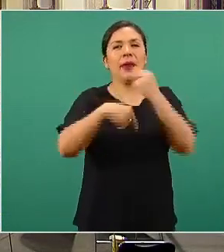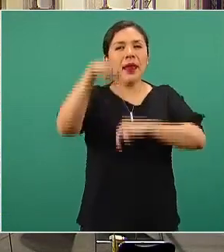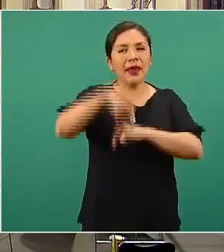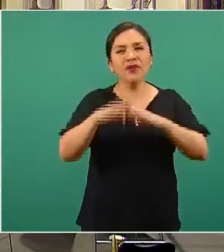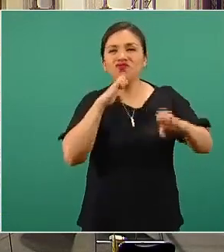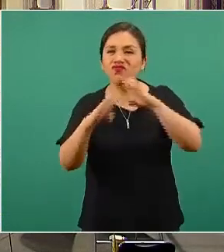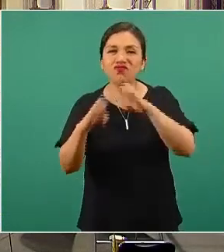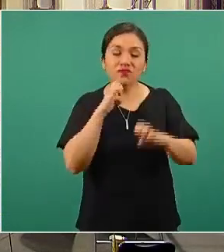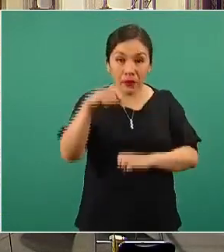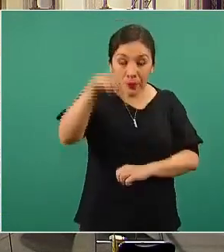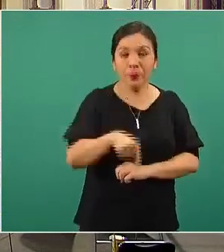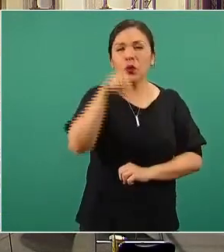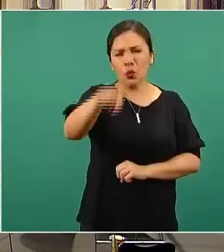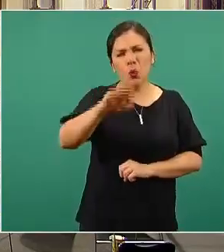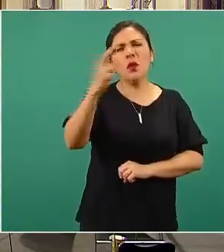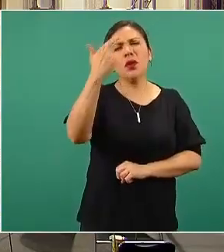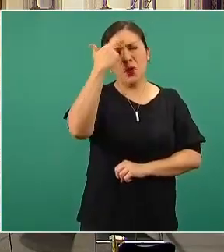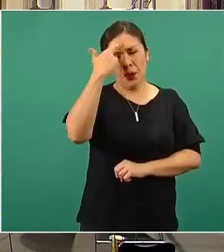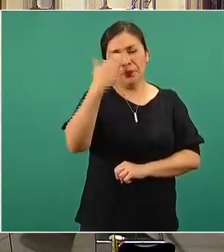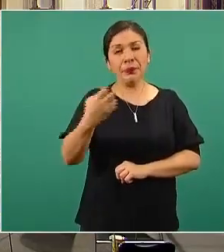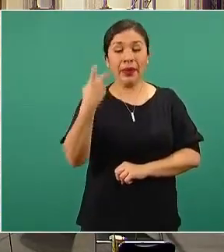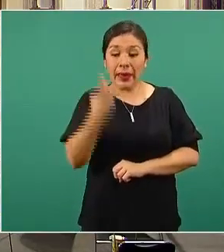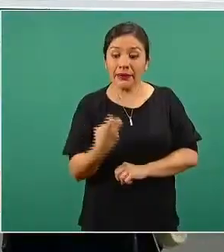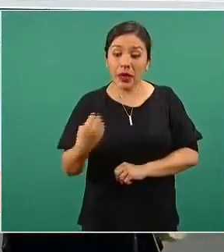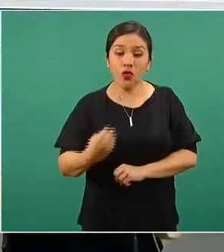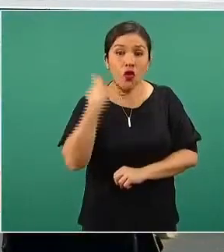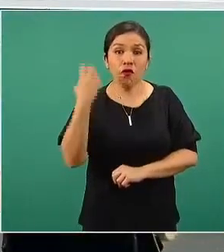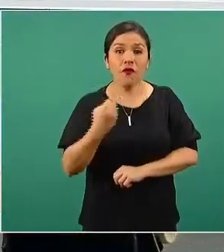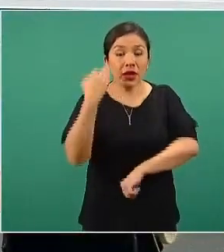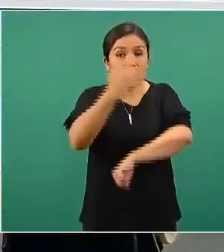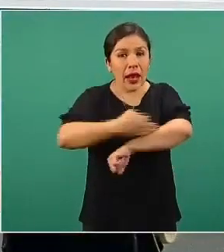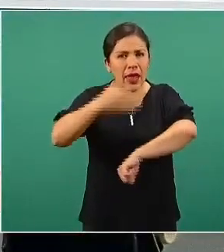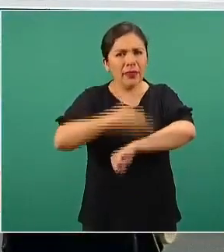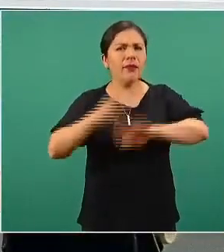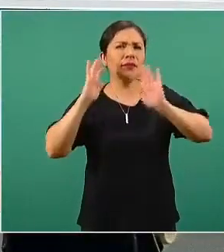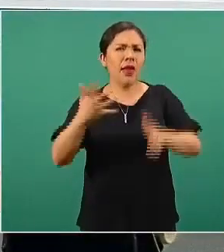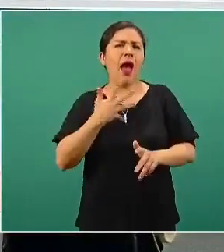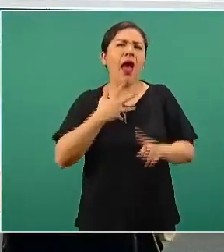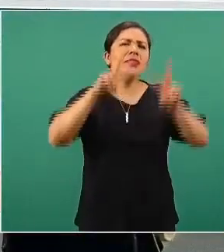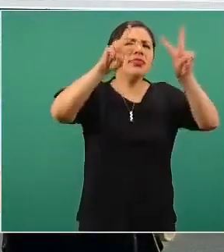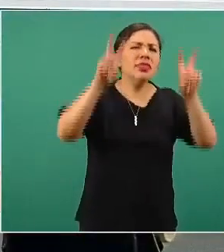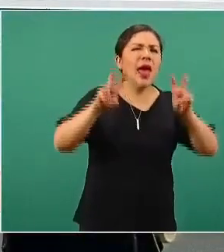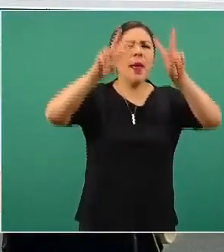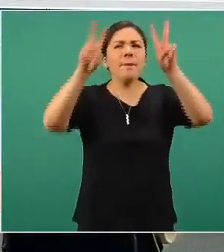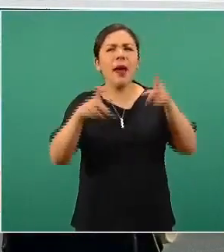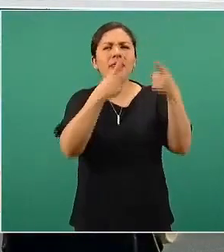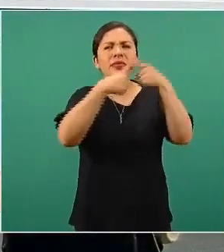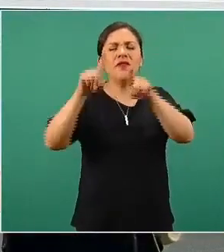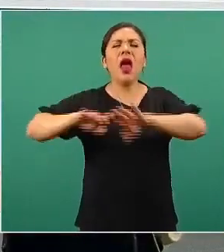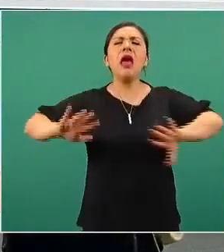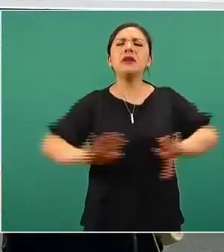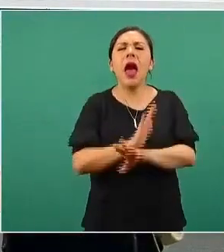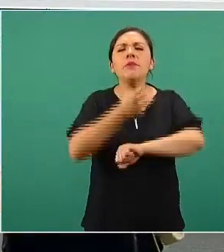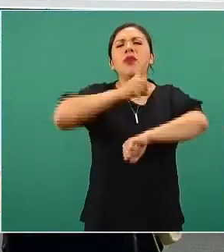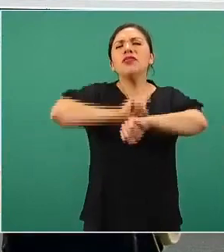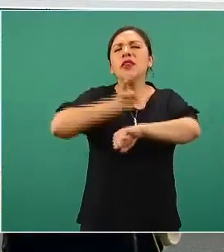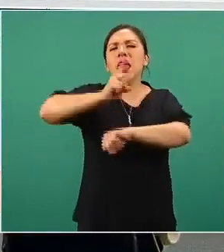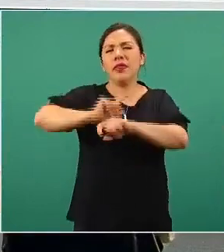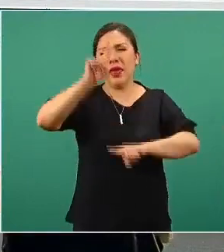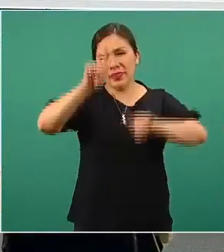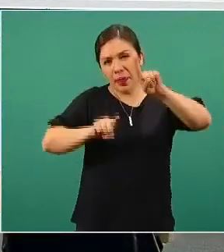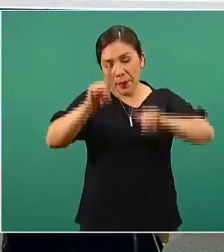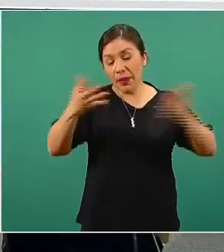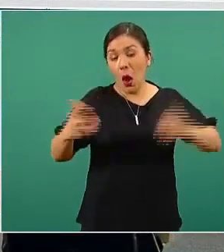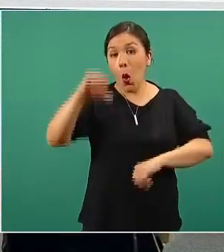nosotros. Como recordarán, esta conferencia vespertina tiene algunos segmentos, varían de día a día. El día de hoy vamos a